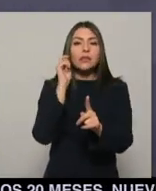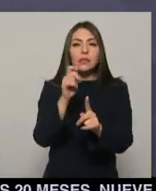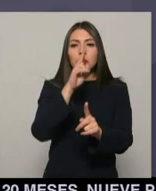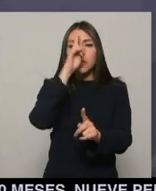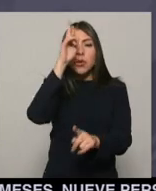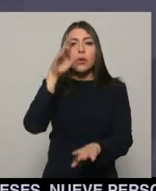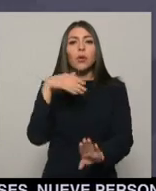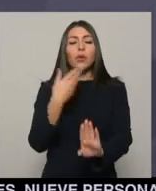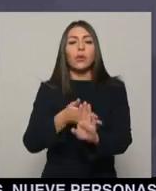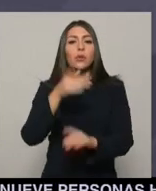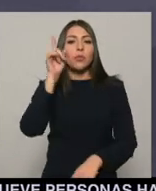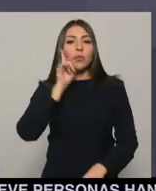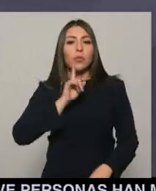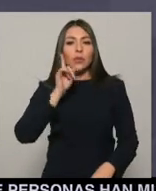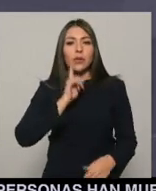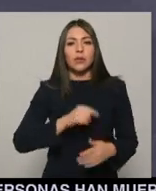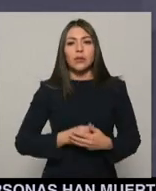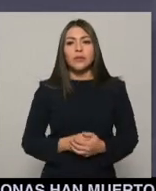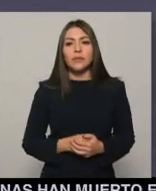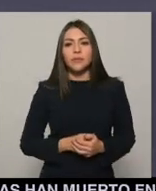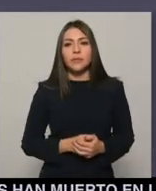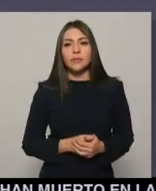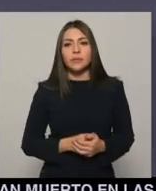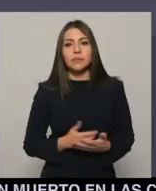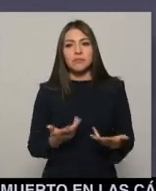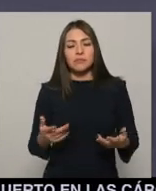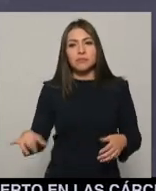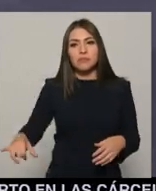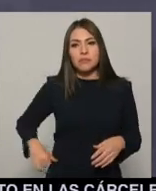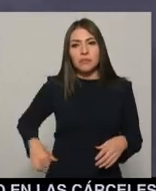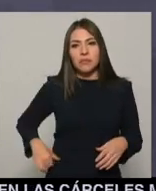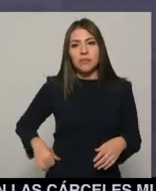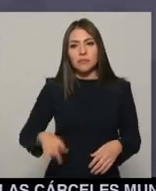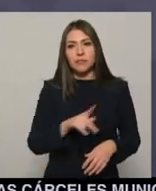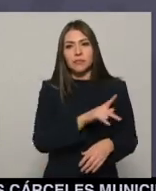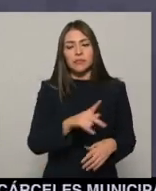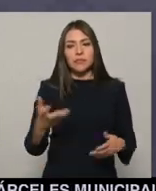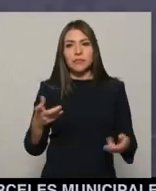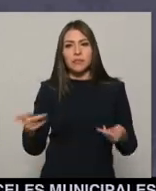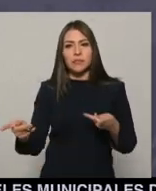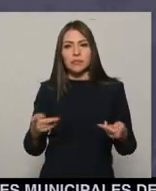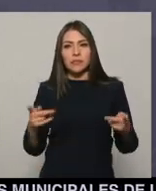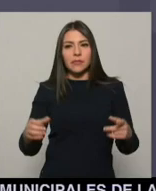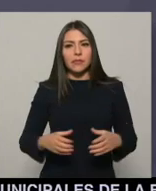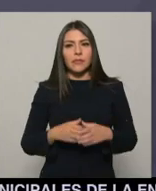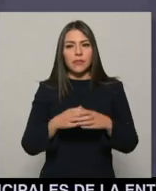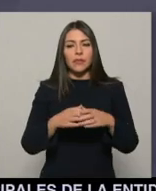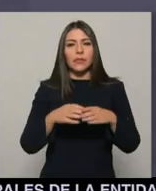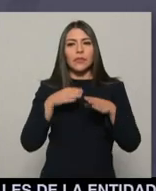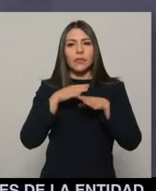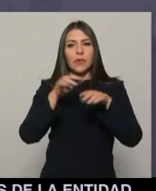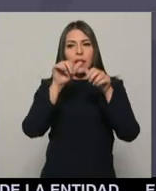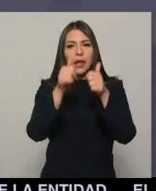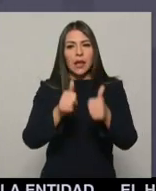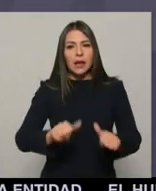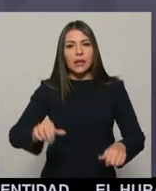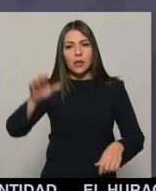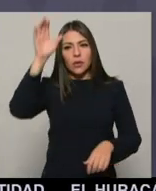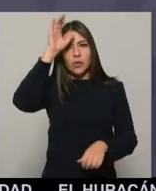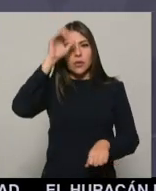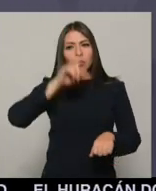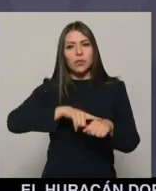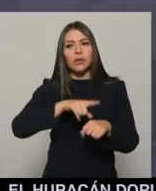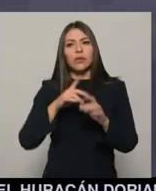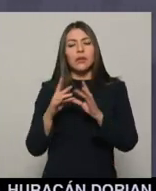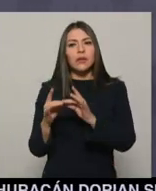mujeres. Bueno, así que muy interesante que ustedes hayan tomado esta postura, este posicionamiento desde el mundo del arte y la cultura, justamente para decir